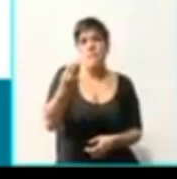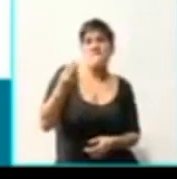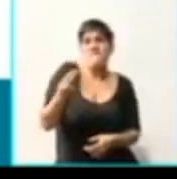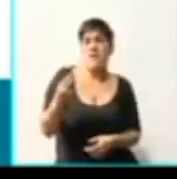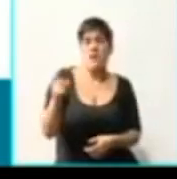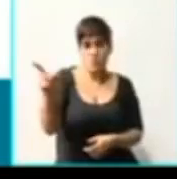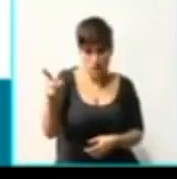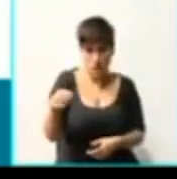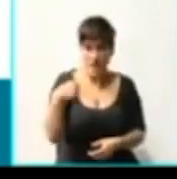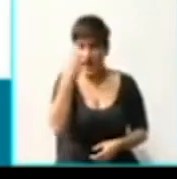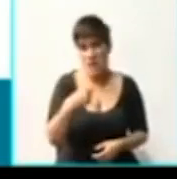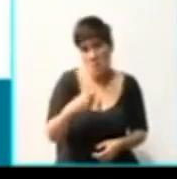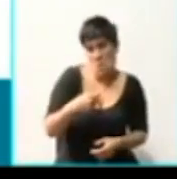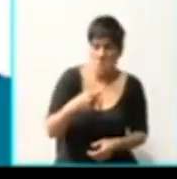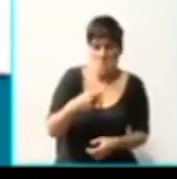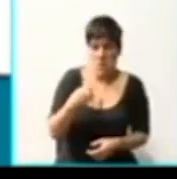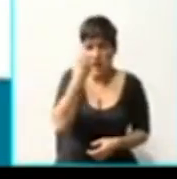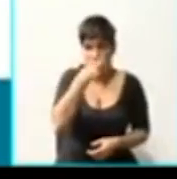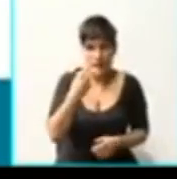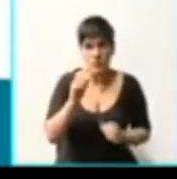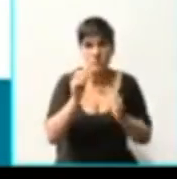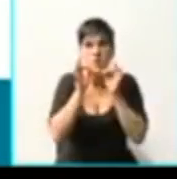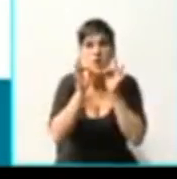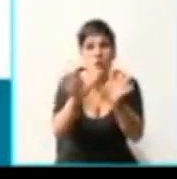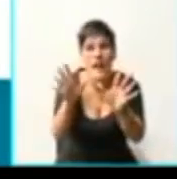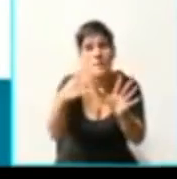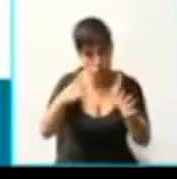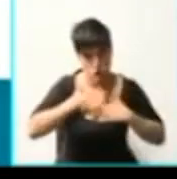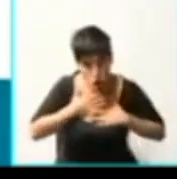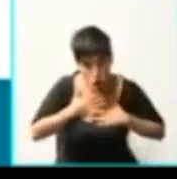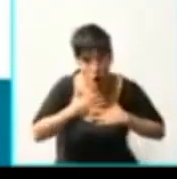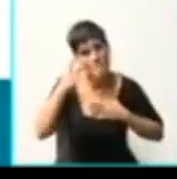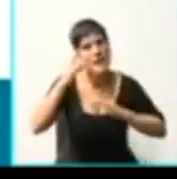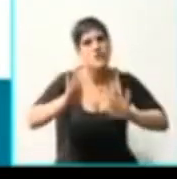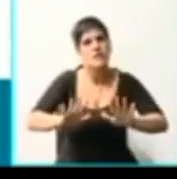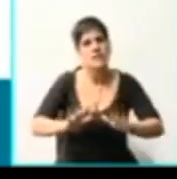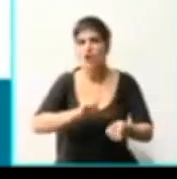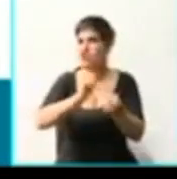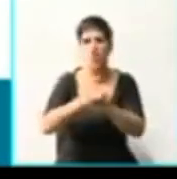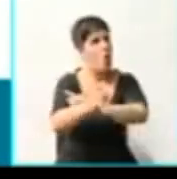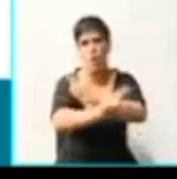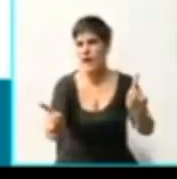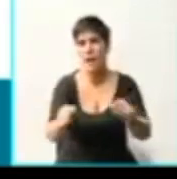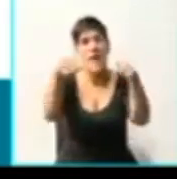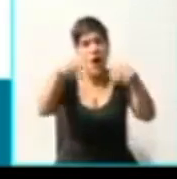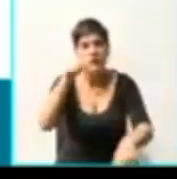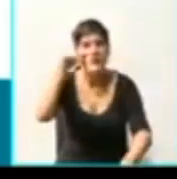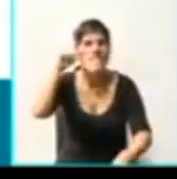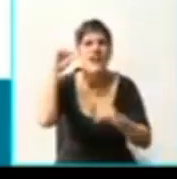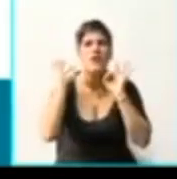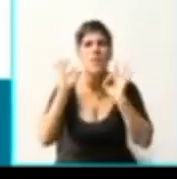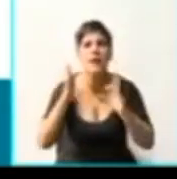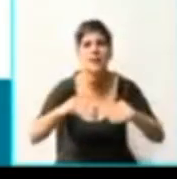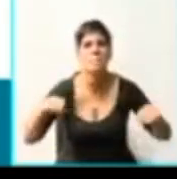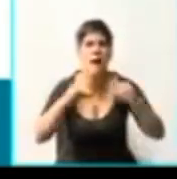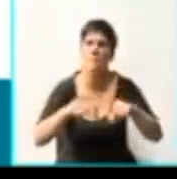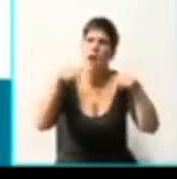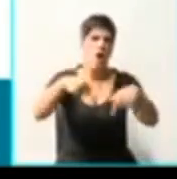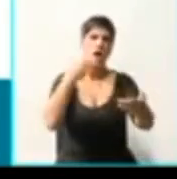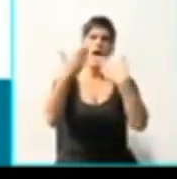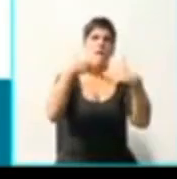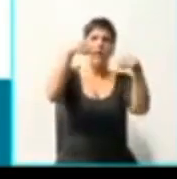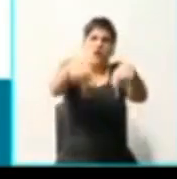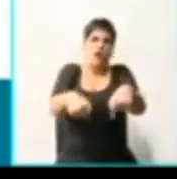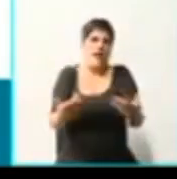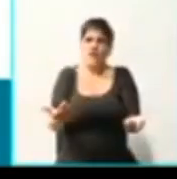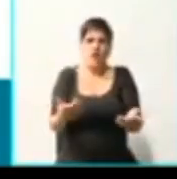me puede hacer carita el otro diputado, pero a mí no me va a cambiar lo que pienso. Hoy es una vergüenza que estemos discutiendo esto